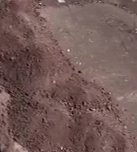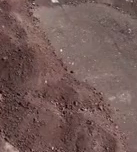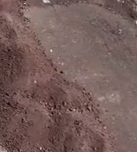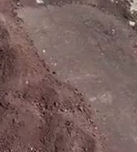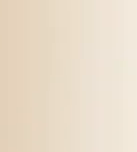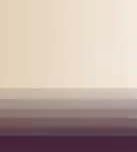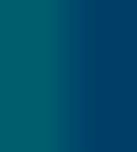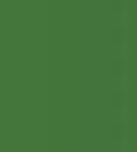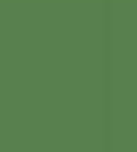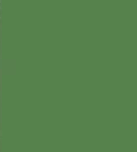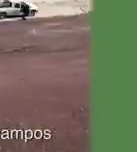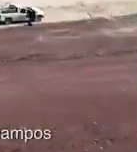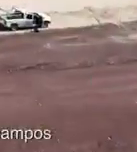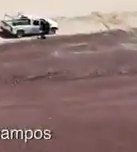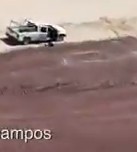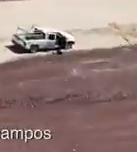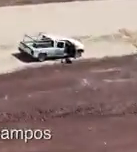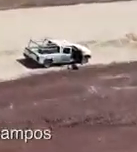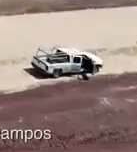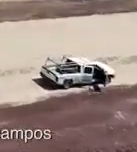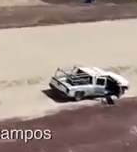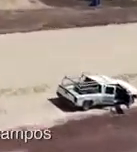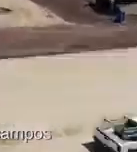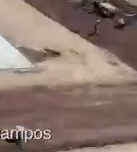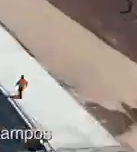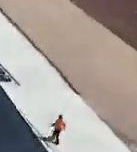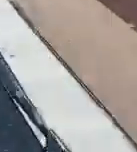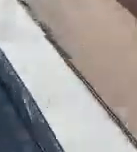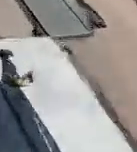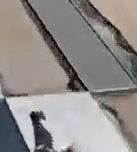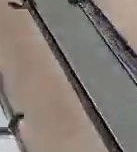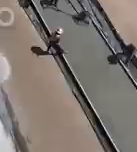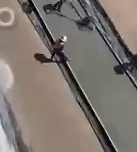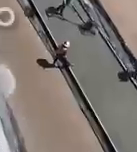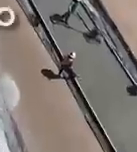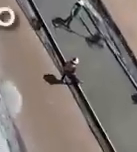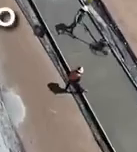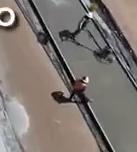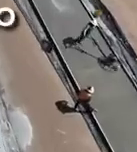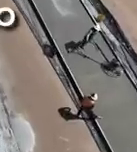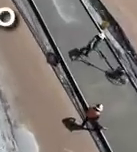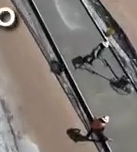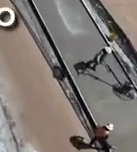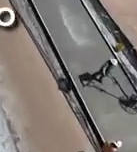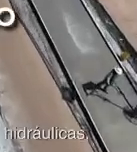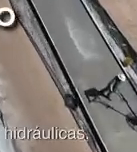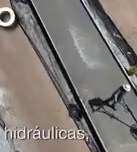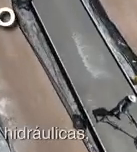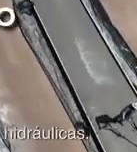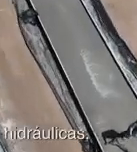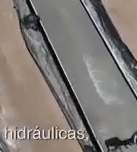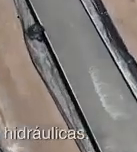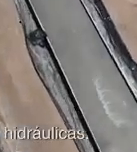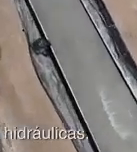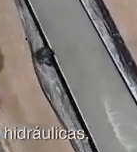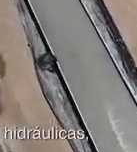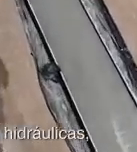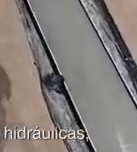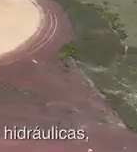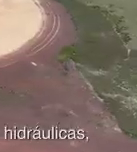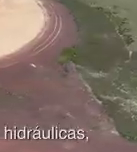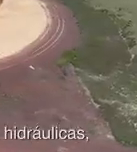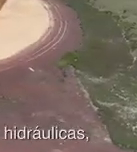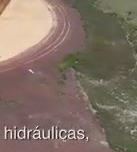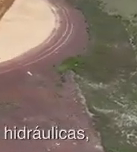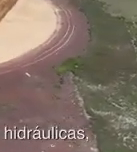desplante de cimentaciones. Continúan los trabajos de colados de losas para campos deportivos y otras áreas de equipamiento. Se lleva a cabo el tendido de